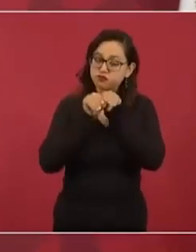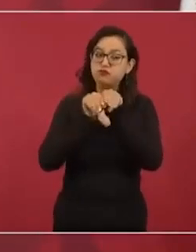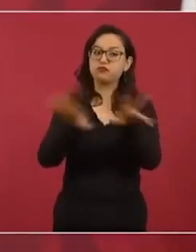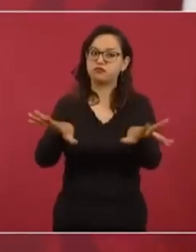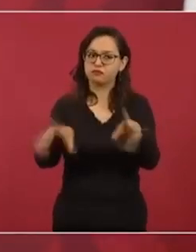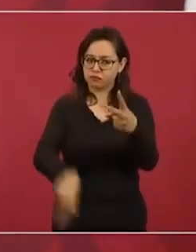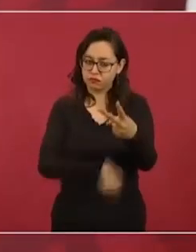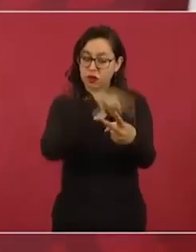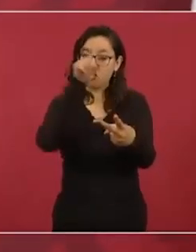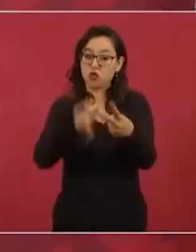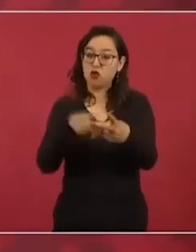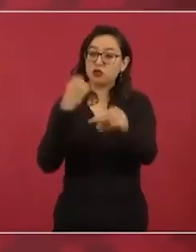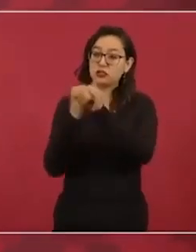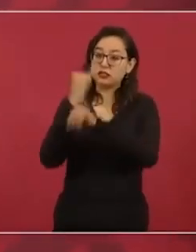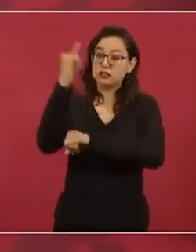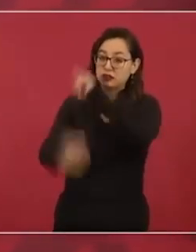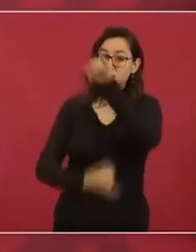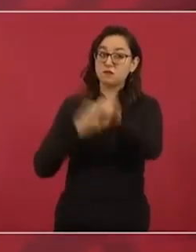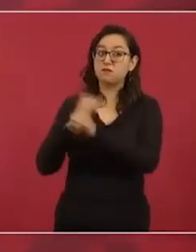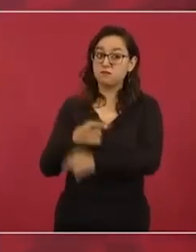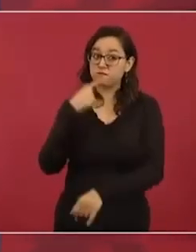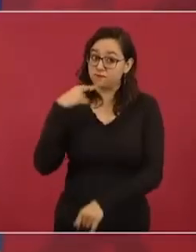Entonces, aceptaron